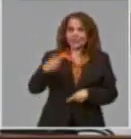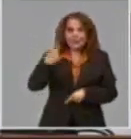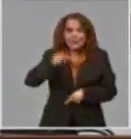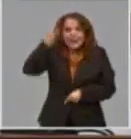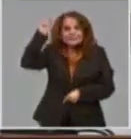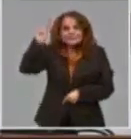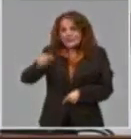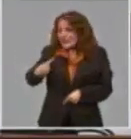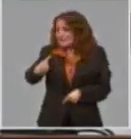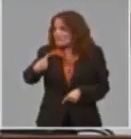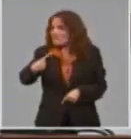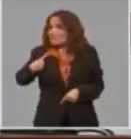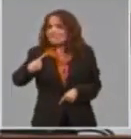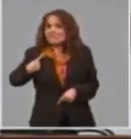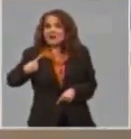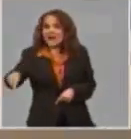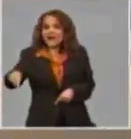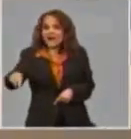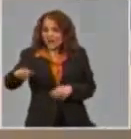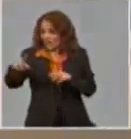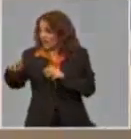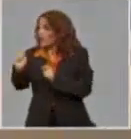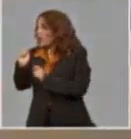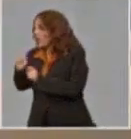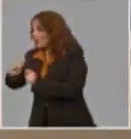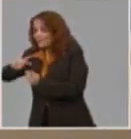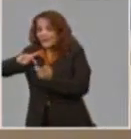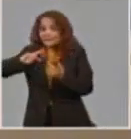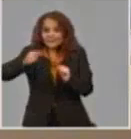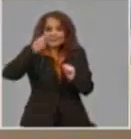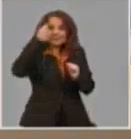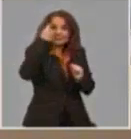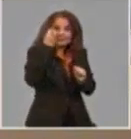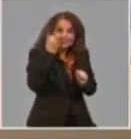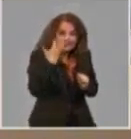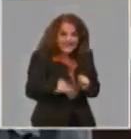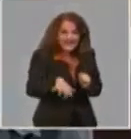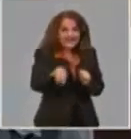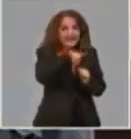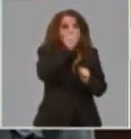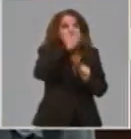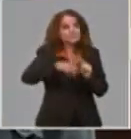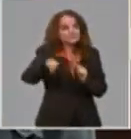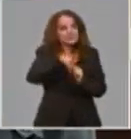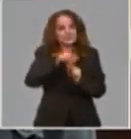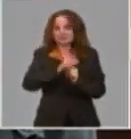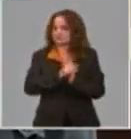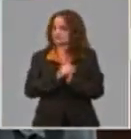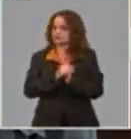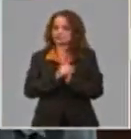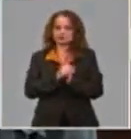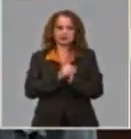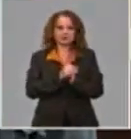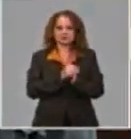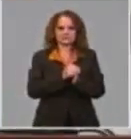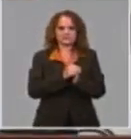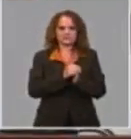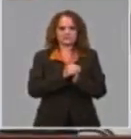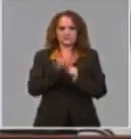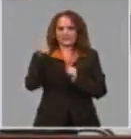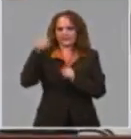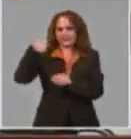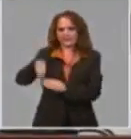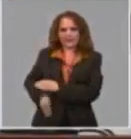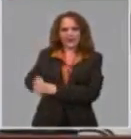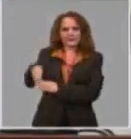persona que va a vivir de revender lo que nosotros tenemos con un costo tremendo que importar. Es un planteamiento también que se desborona,